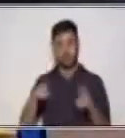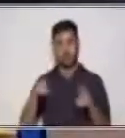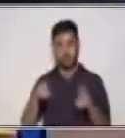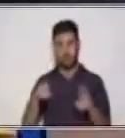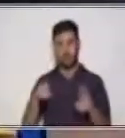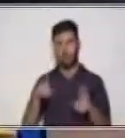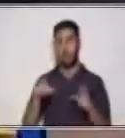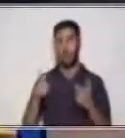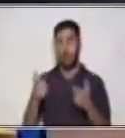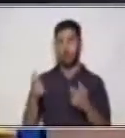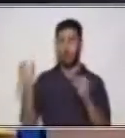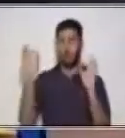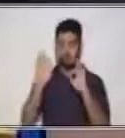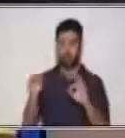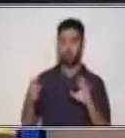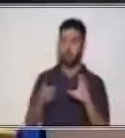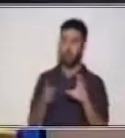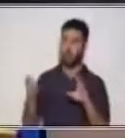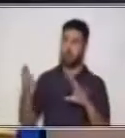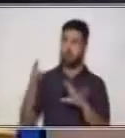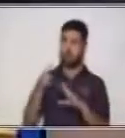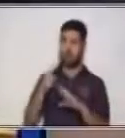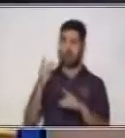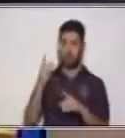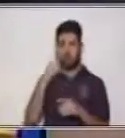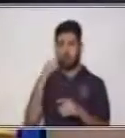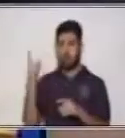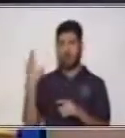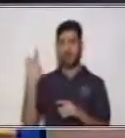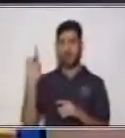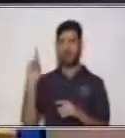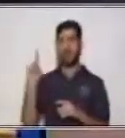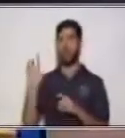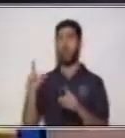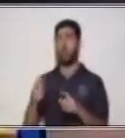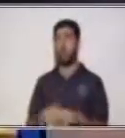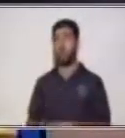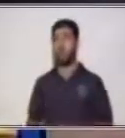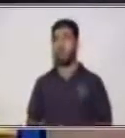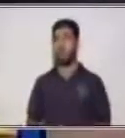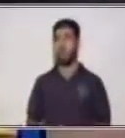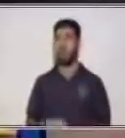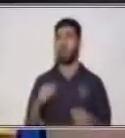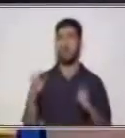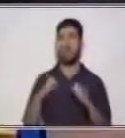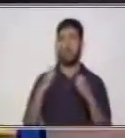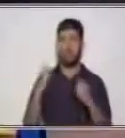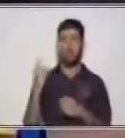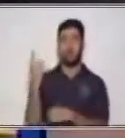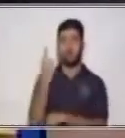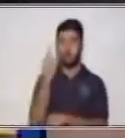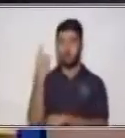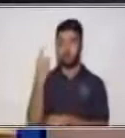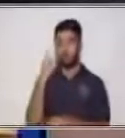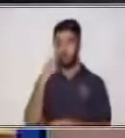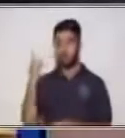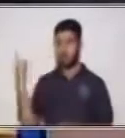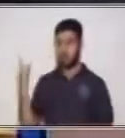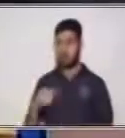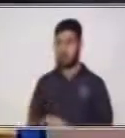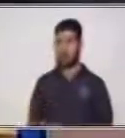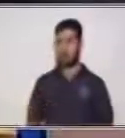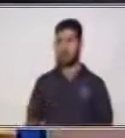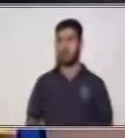cortar, ¿sí? Miren qué dedos estoy utilizando. Es muy importante. Y